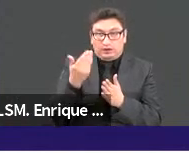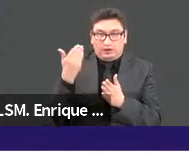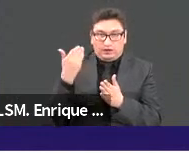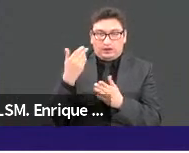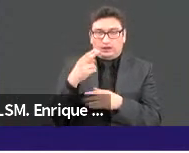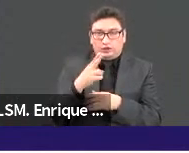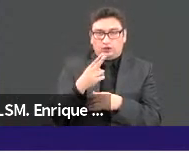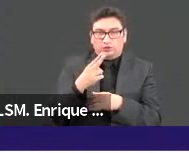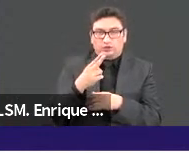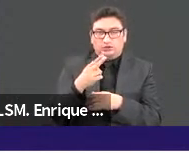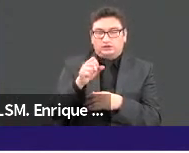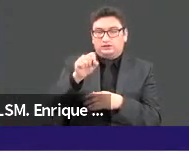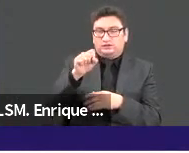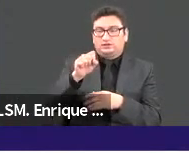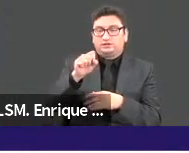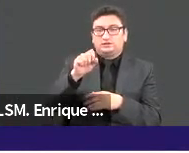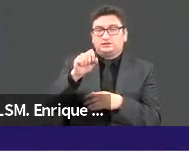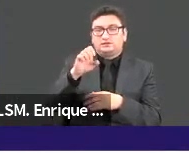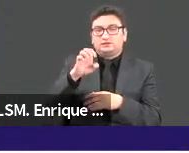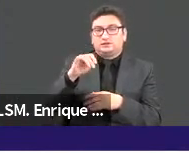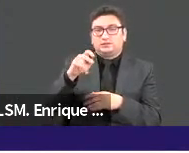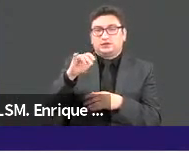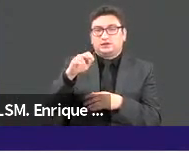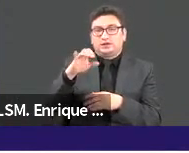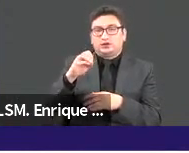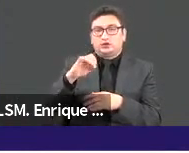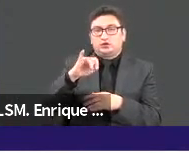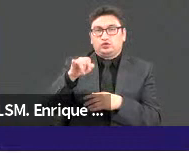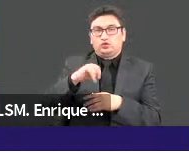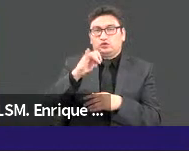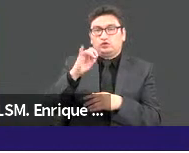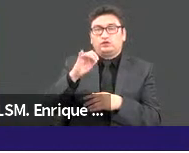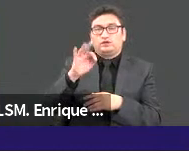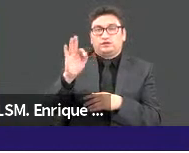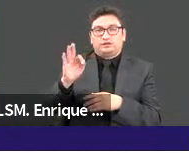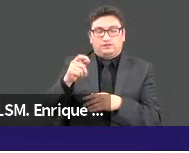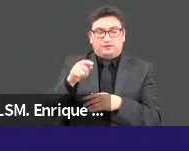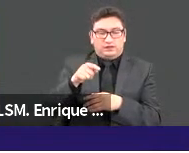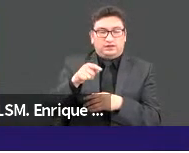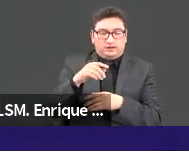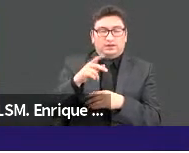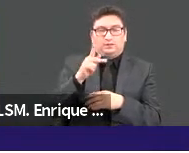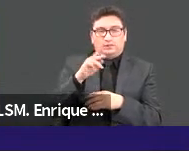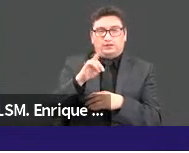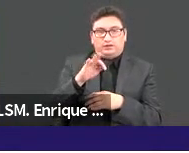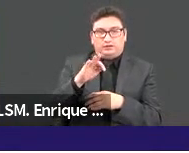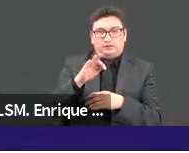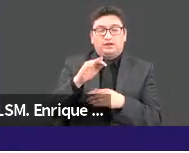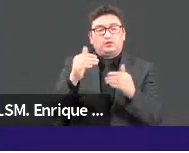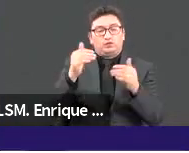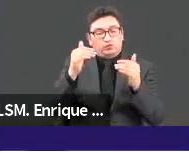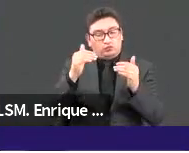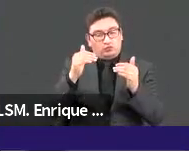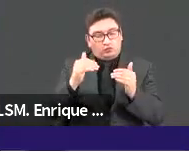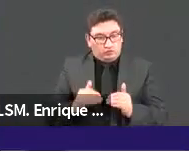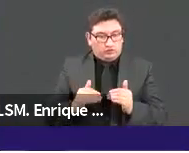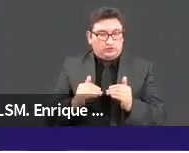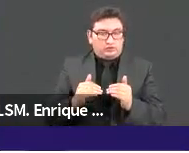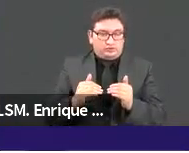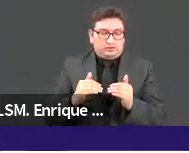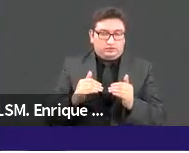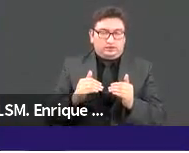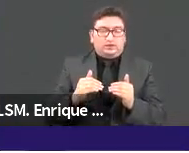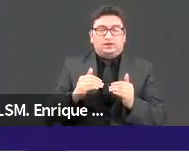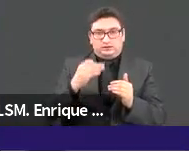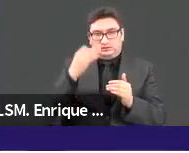es Semanario Judicial de la Federación en un formato de PDF, y hasta llegar a la